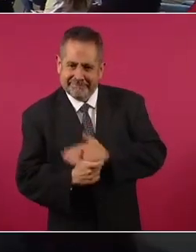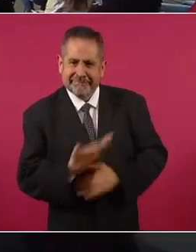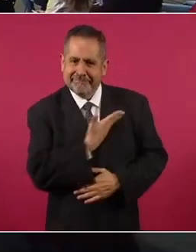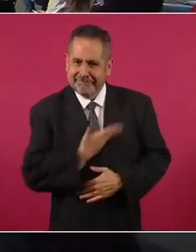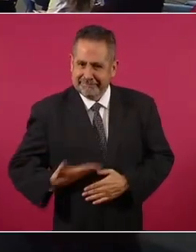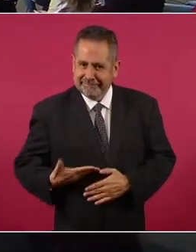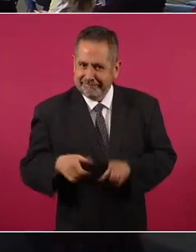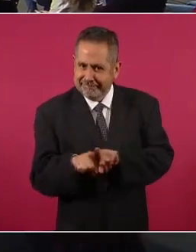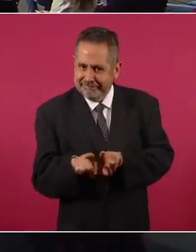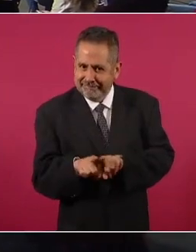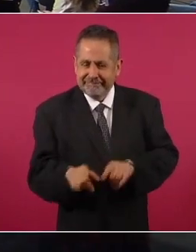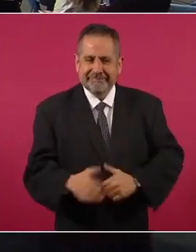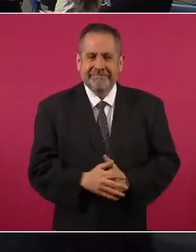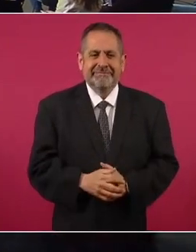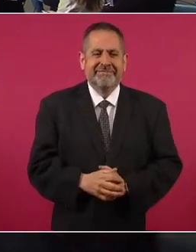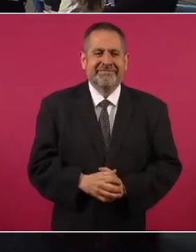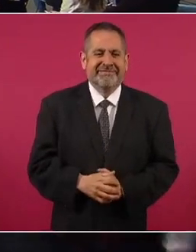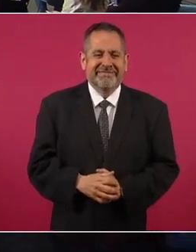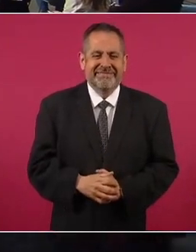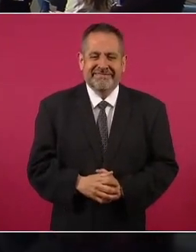mismo?